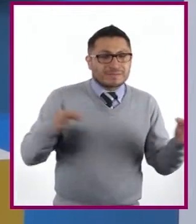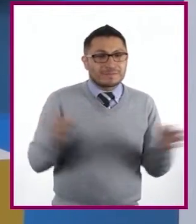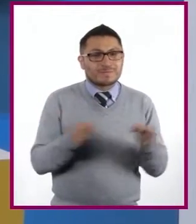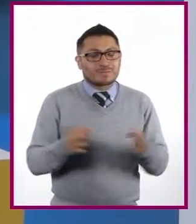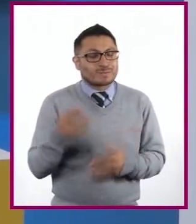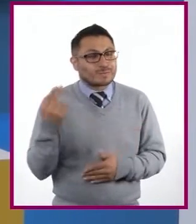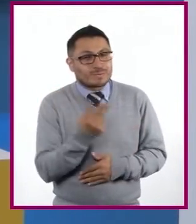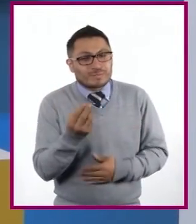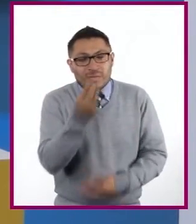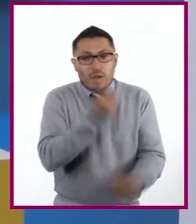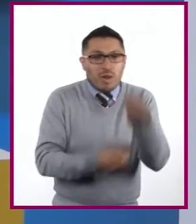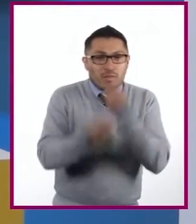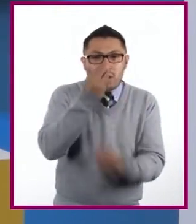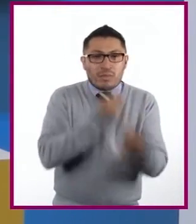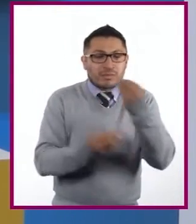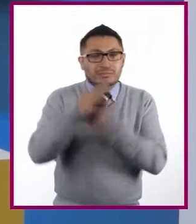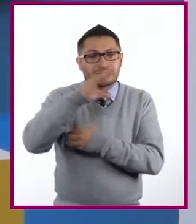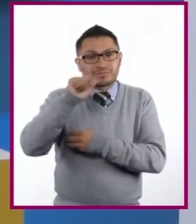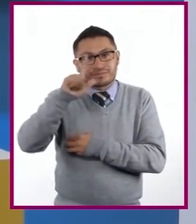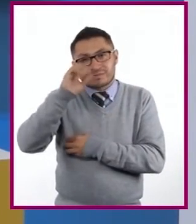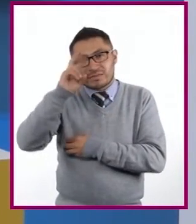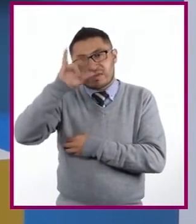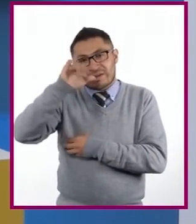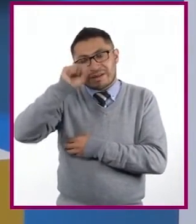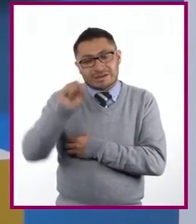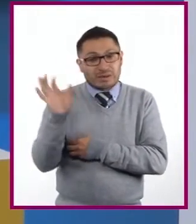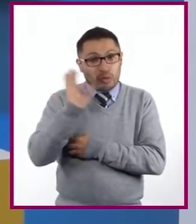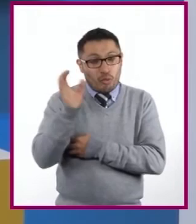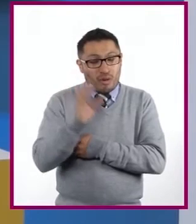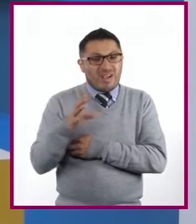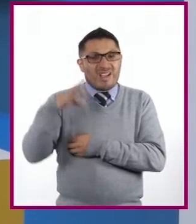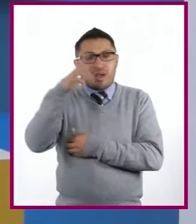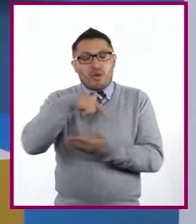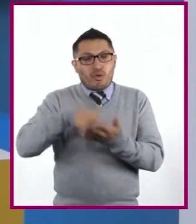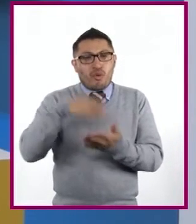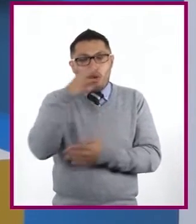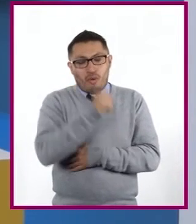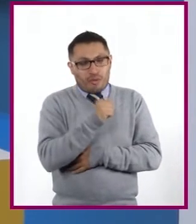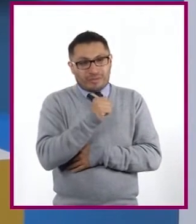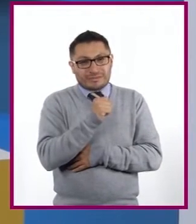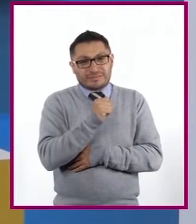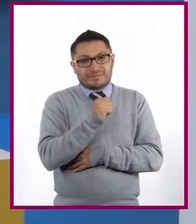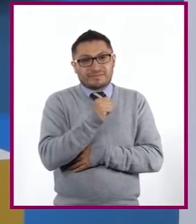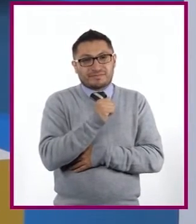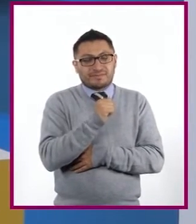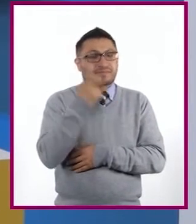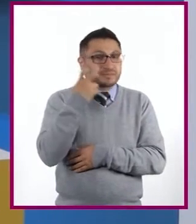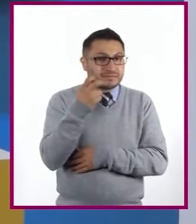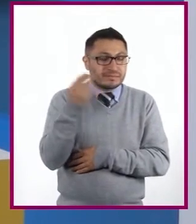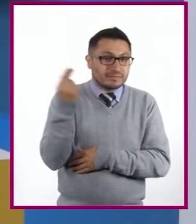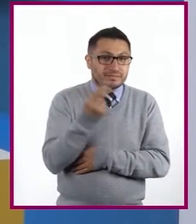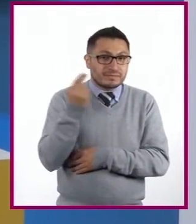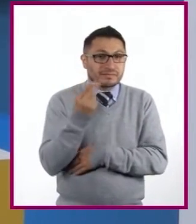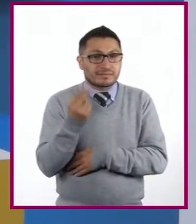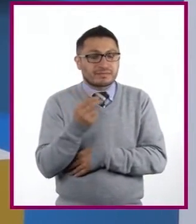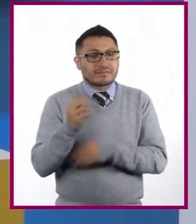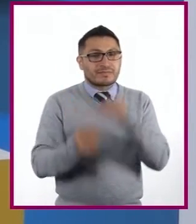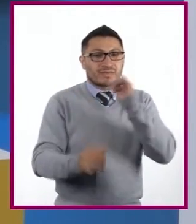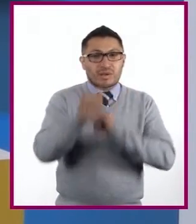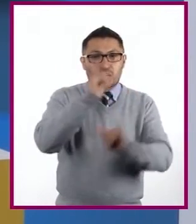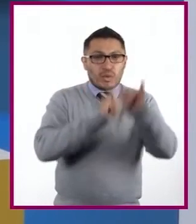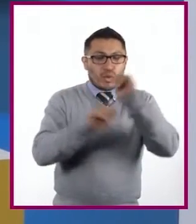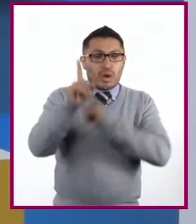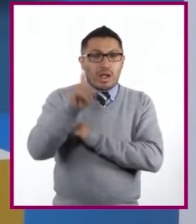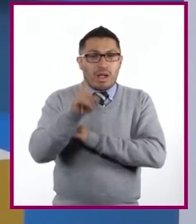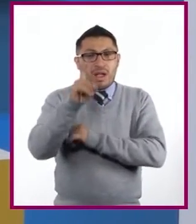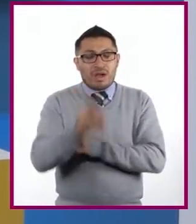necesitamos comer más calorías que cuando estamos en un ambiente cálido, como en el trópico. Ahí lo que necesitaremos es tomar más